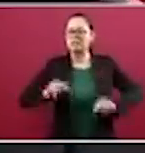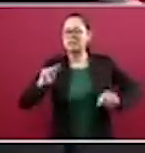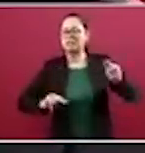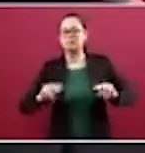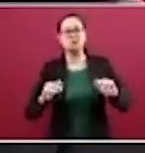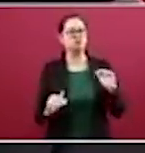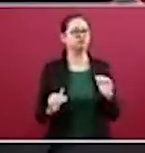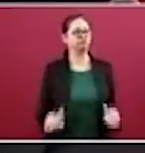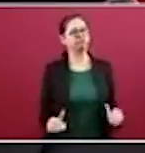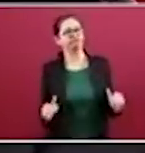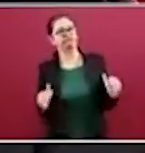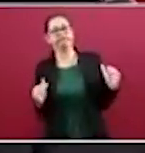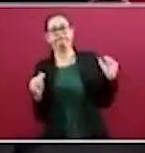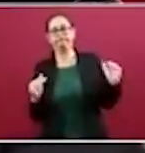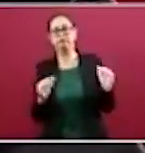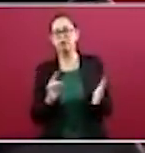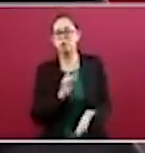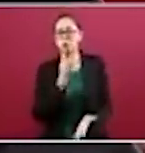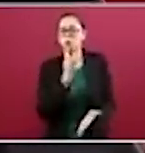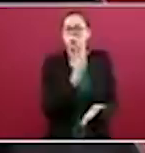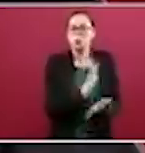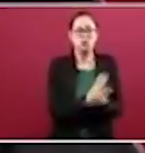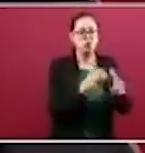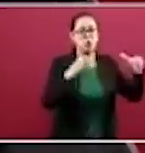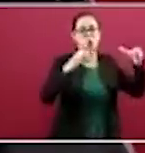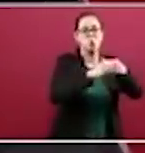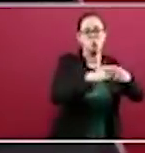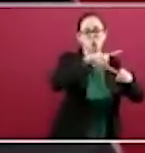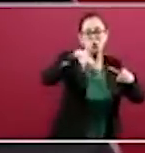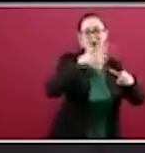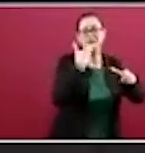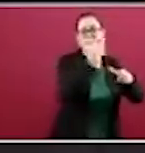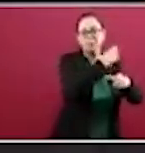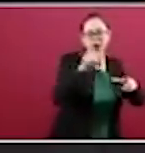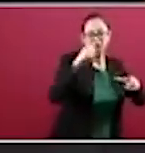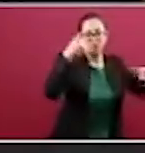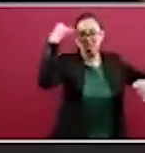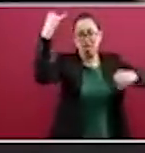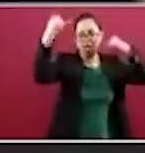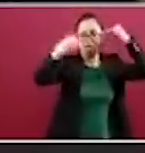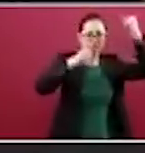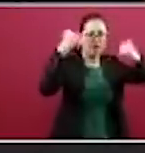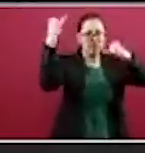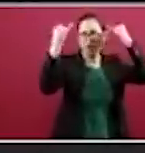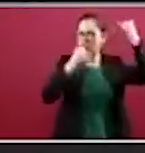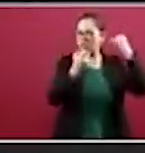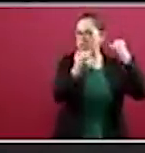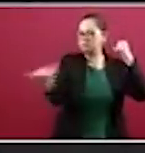los expertos, o sea, unos cuantos opinando por